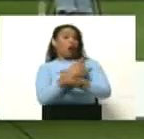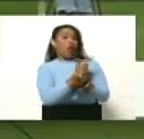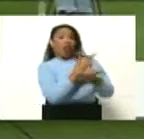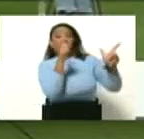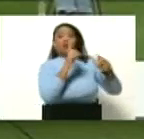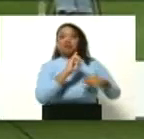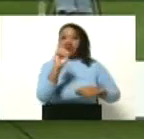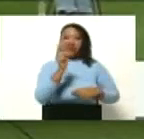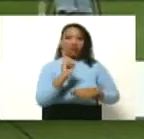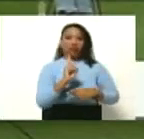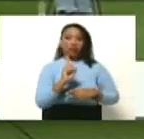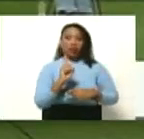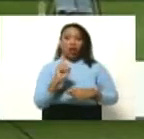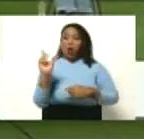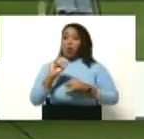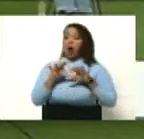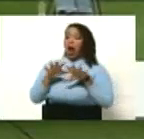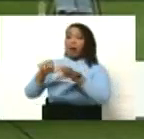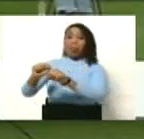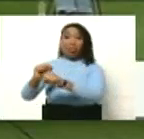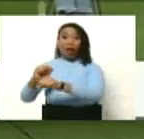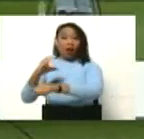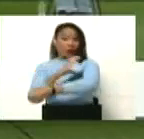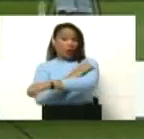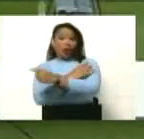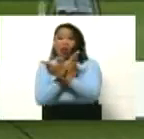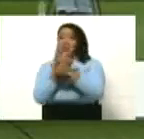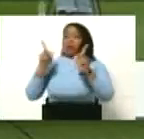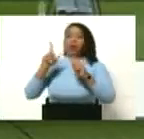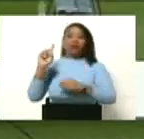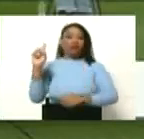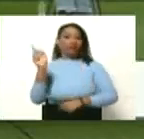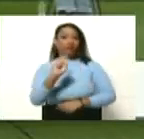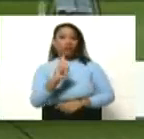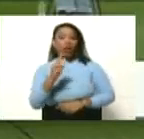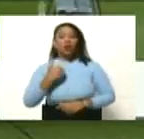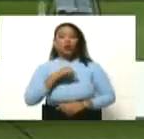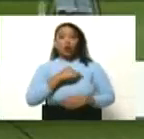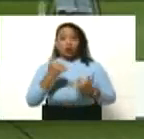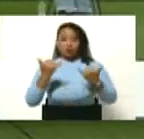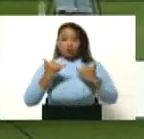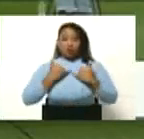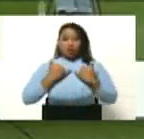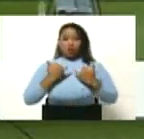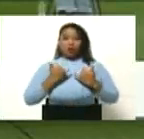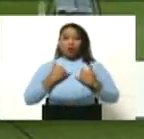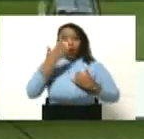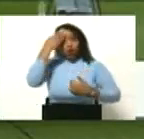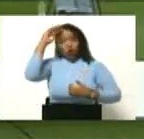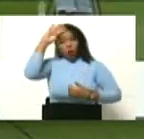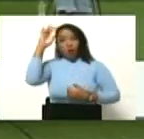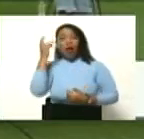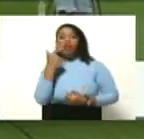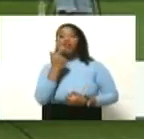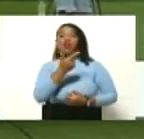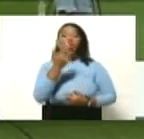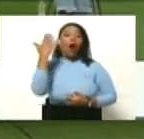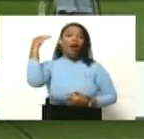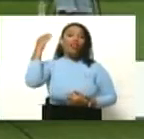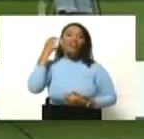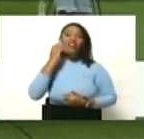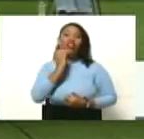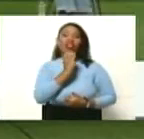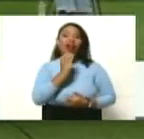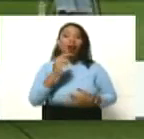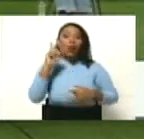nuestra no es con el capitalismo. La liberación nuestra es con una cosa que desde Cuba Fidel dijo en algún